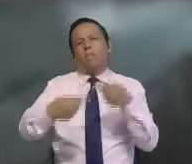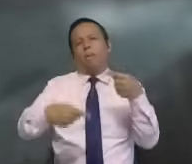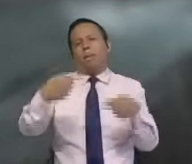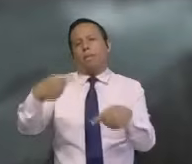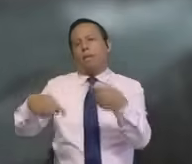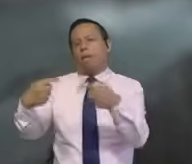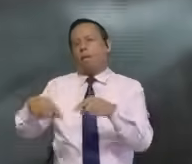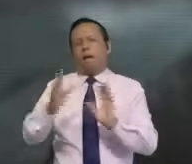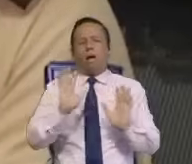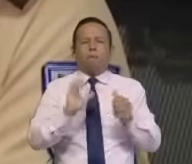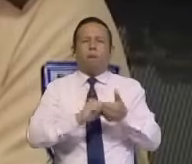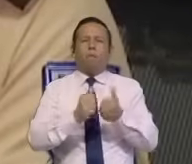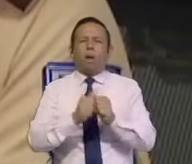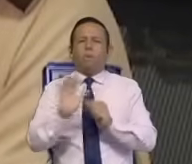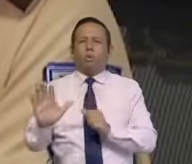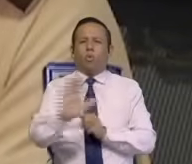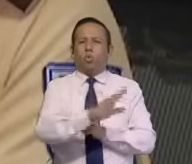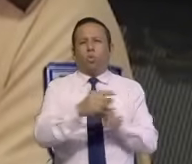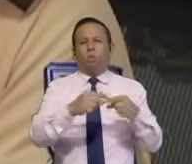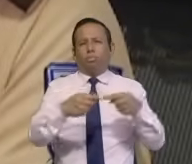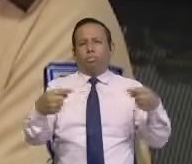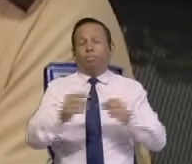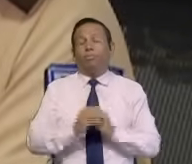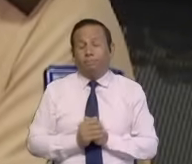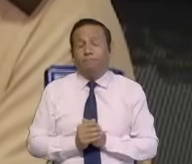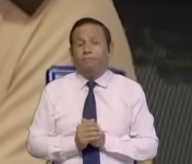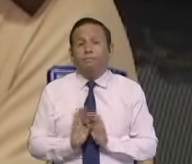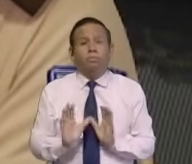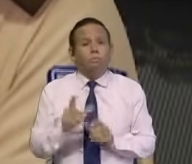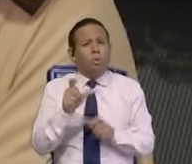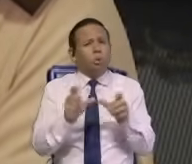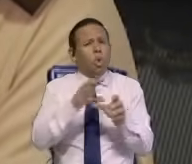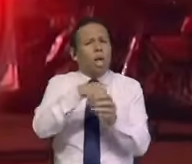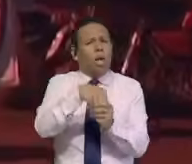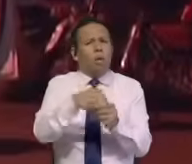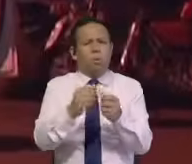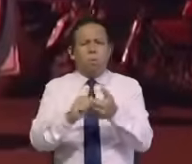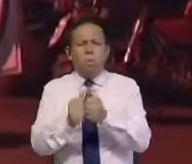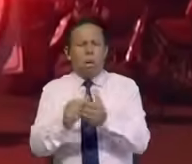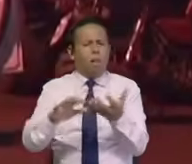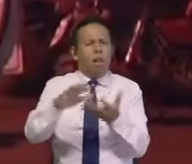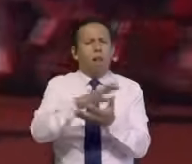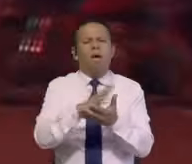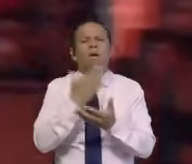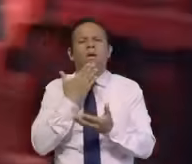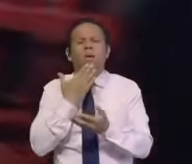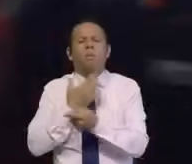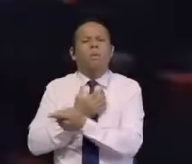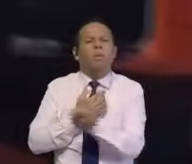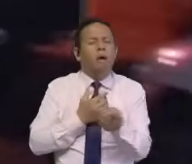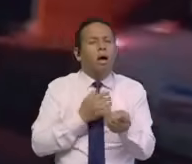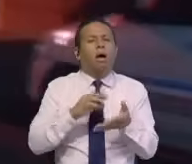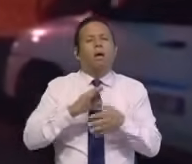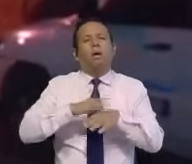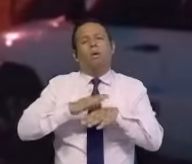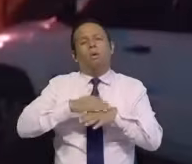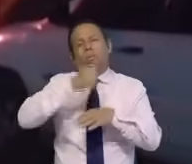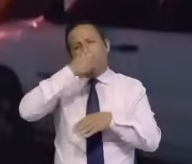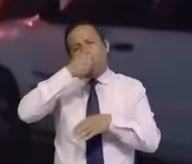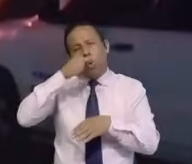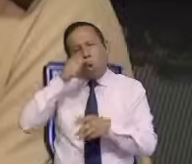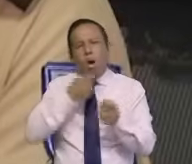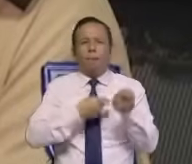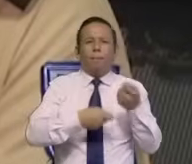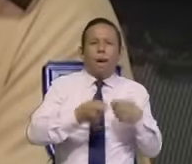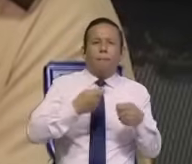causas pendientes. Los antecedentes que tienen los que están involucrados en estas muertes violentas tiene que ver con el tráfico de drogas